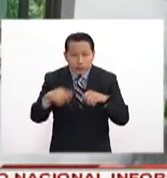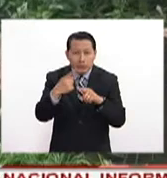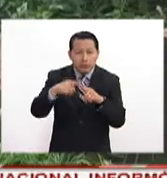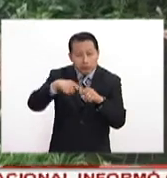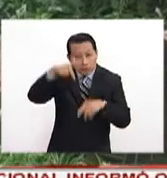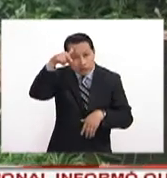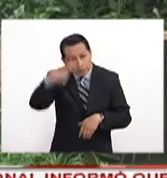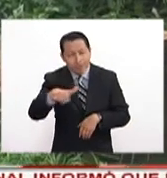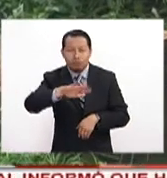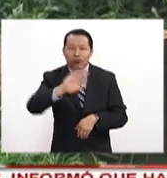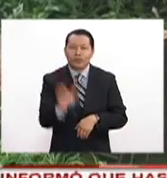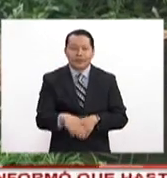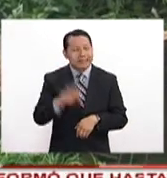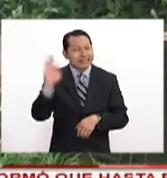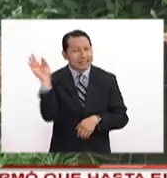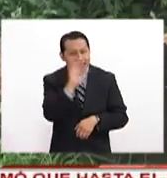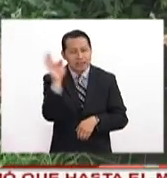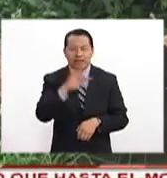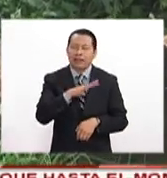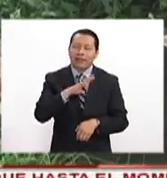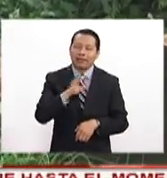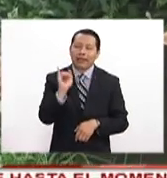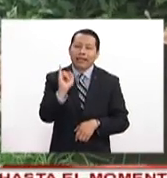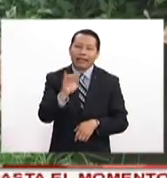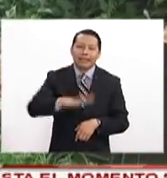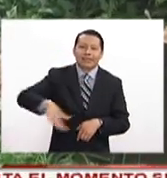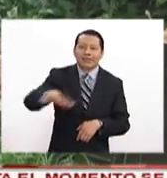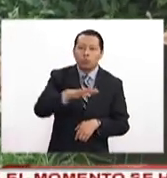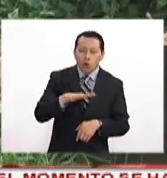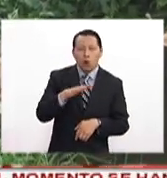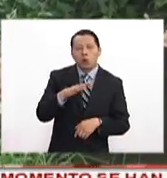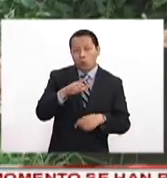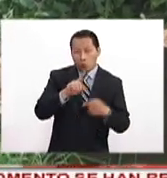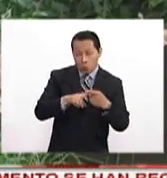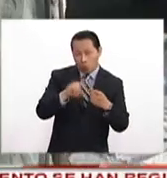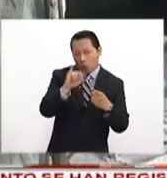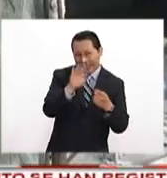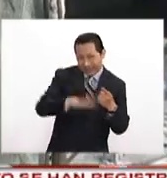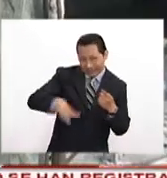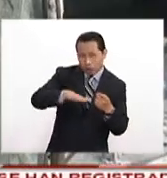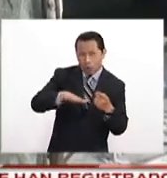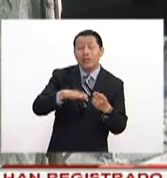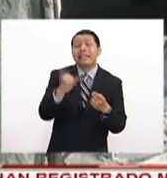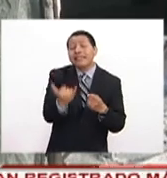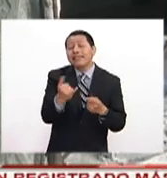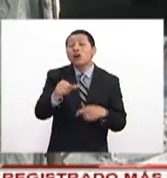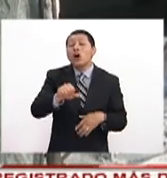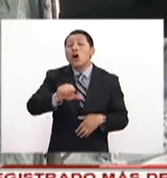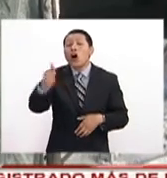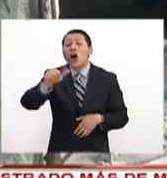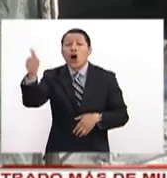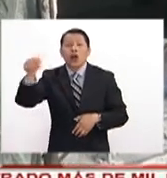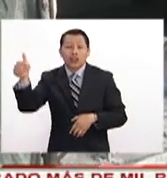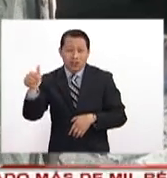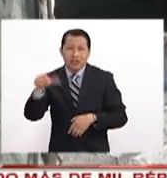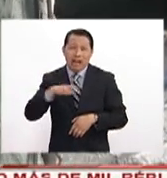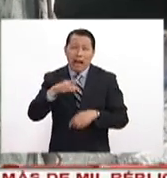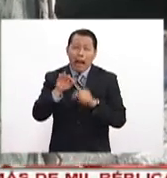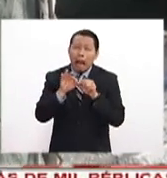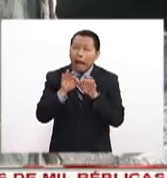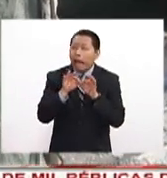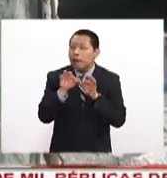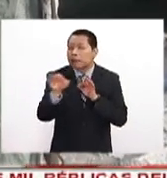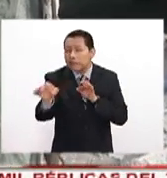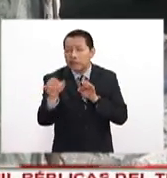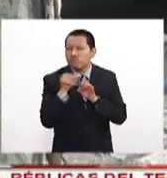telúrico en la región del Istmo de Tehuantepec. Y no solo en la región del Istmo de Tehuantepec, hay diferentes poblaciones también de la Sierra